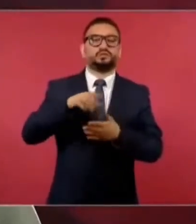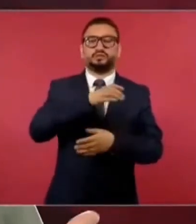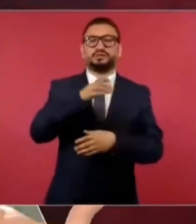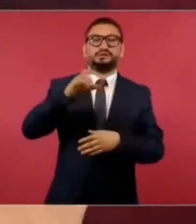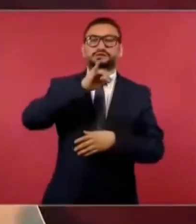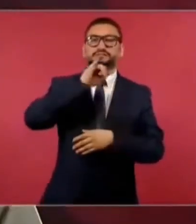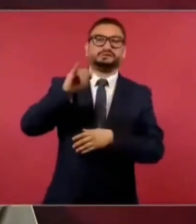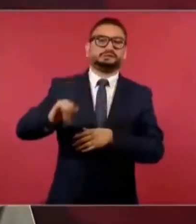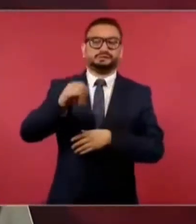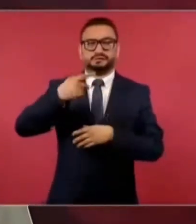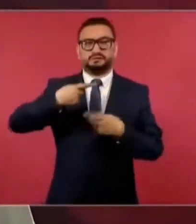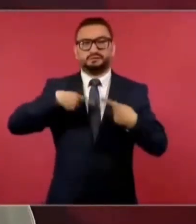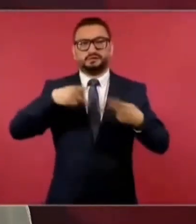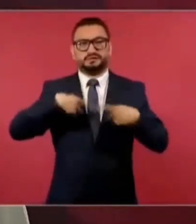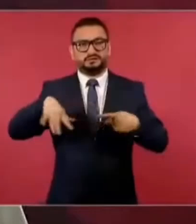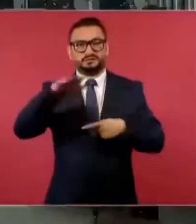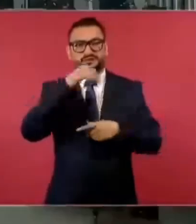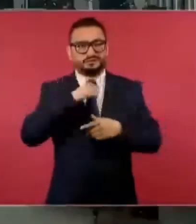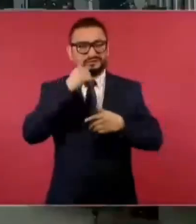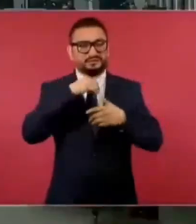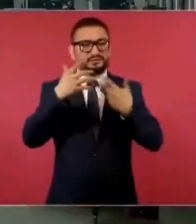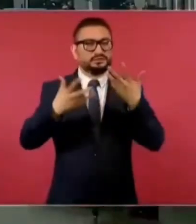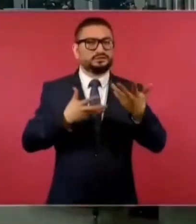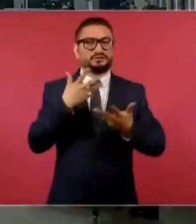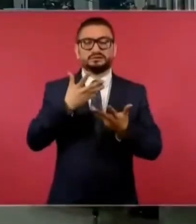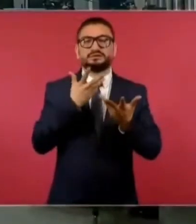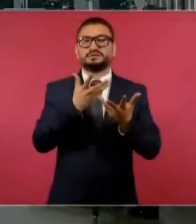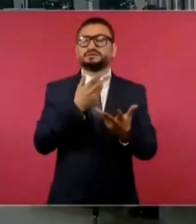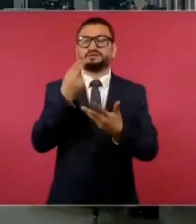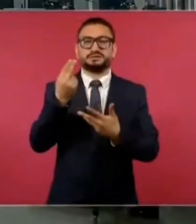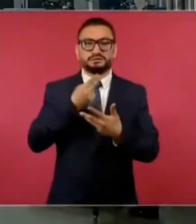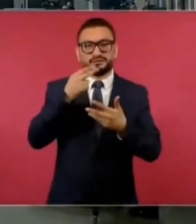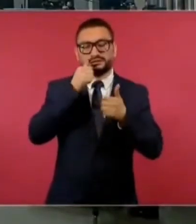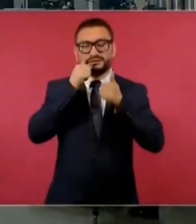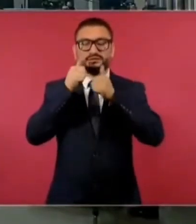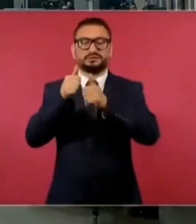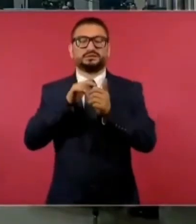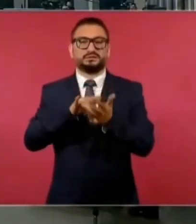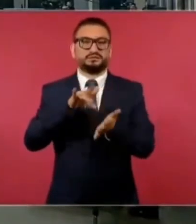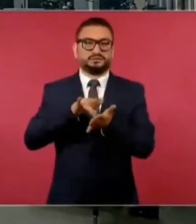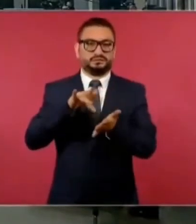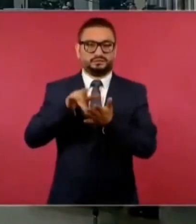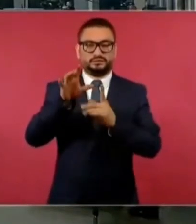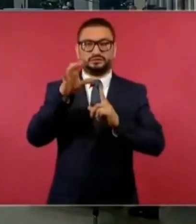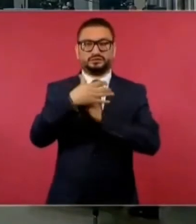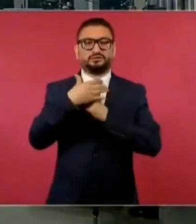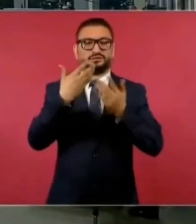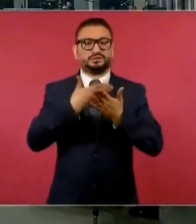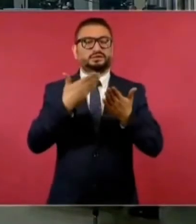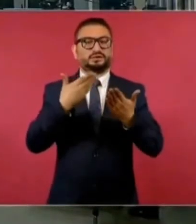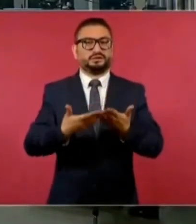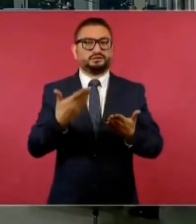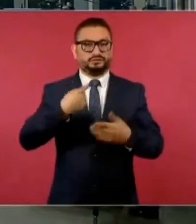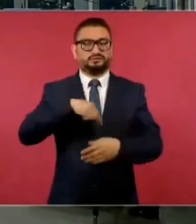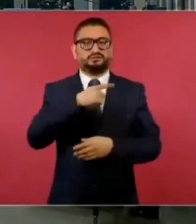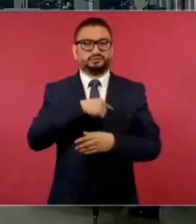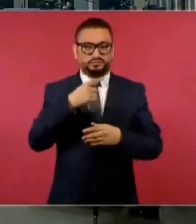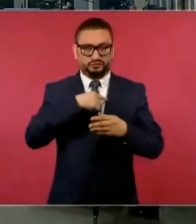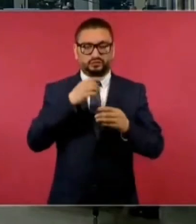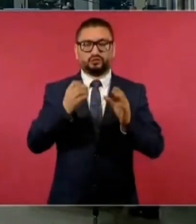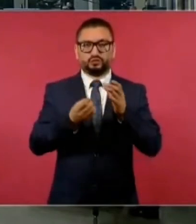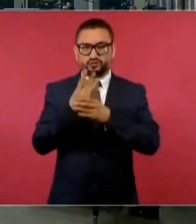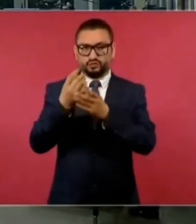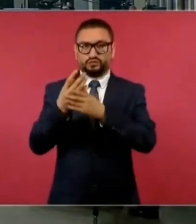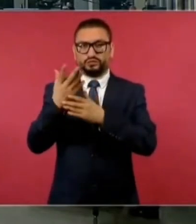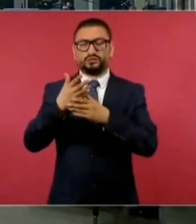además está siempre muy ávida de atenderlos, de acompañarlos. En estos comités, ahora que los estamos activando de